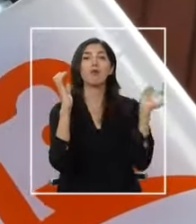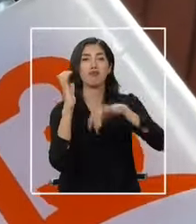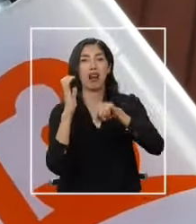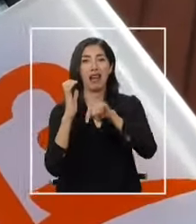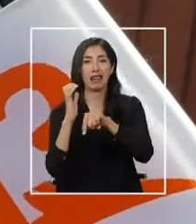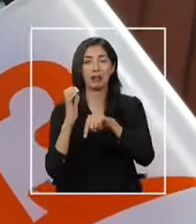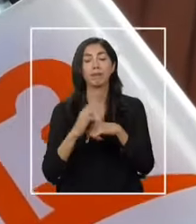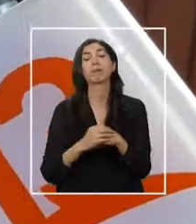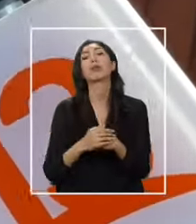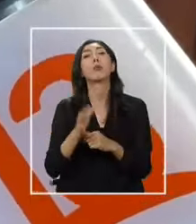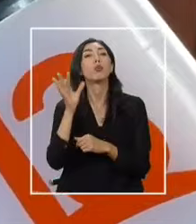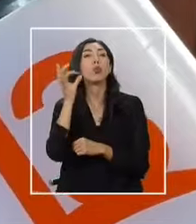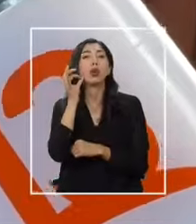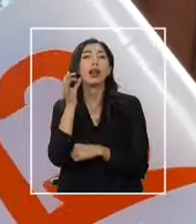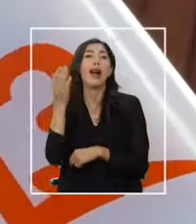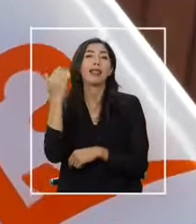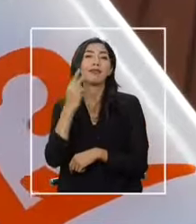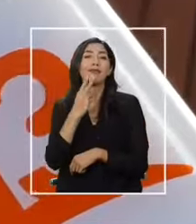era del sur.